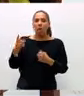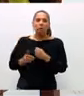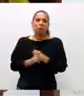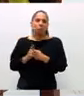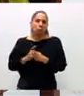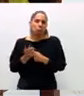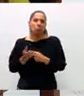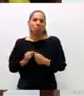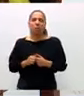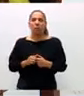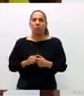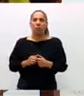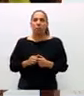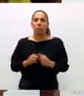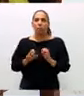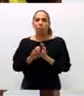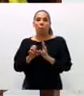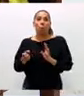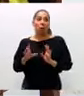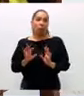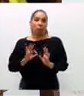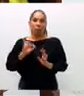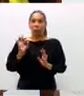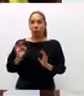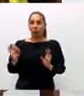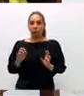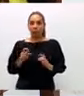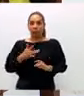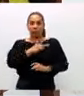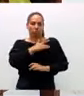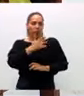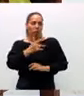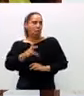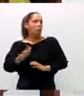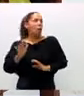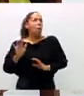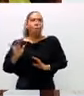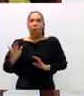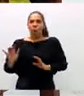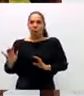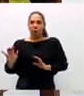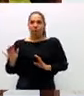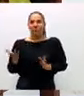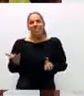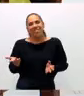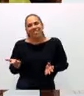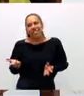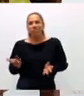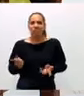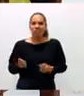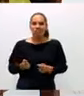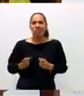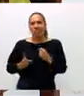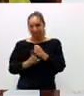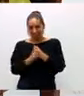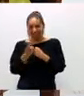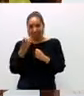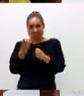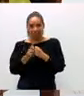alguna cuestión incluso amorosa, no sé, un conflicto que no se maneja bien, que no